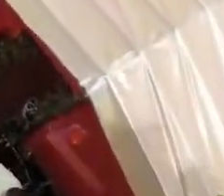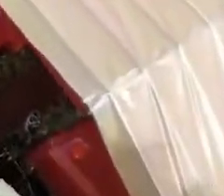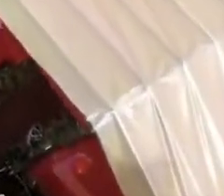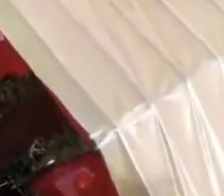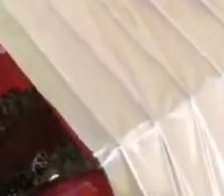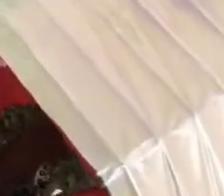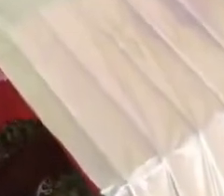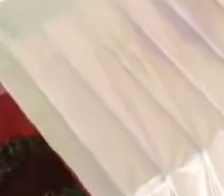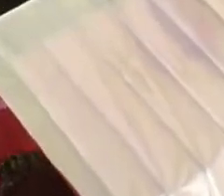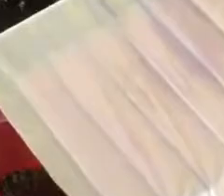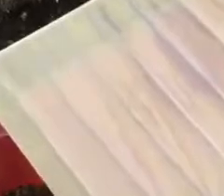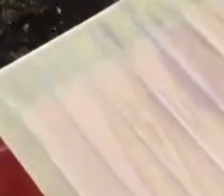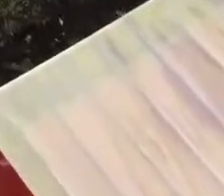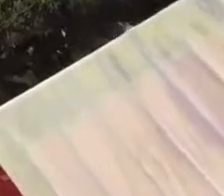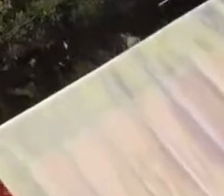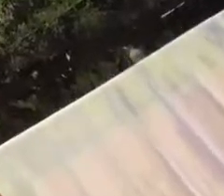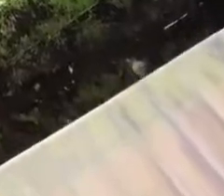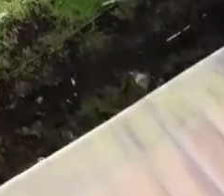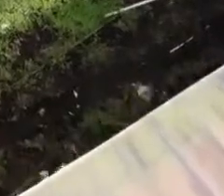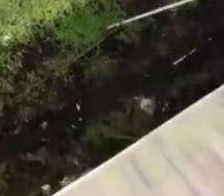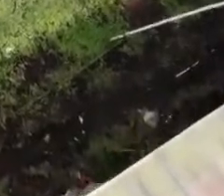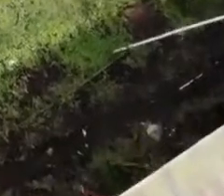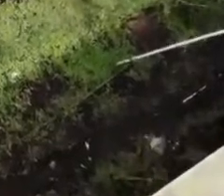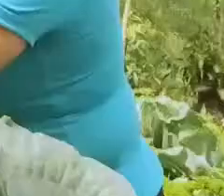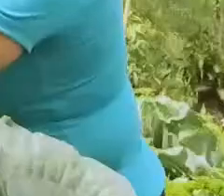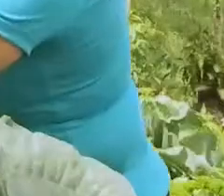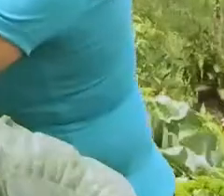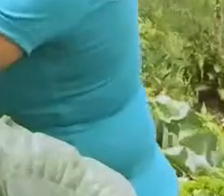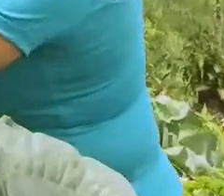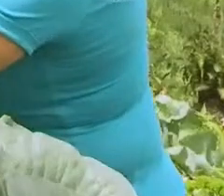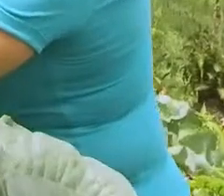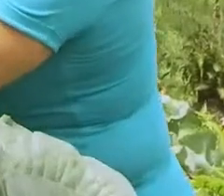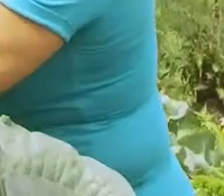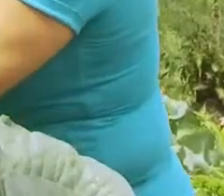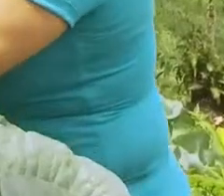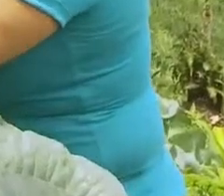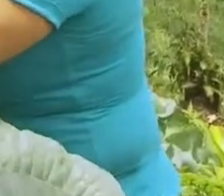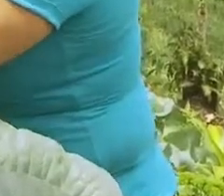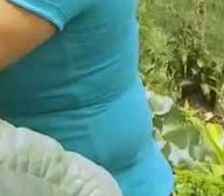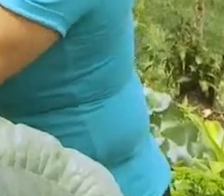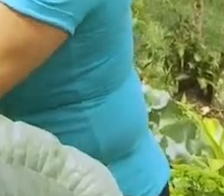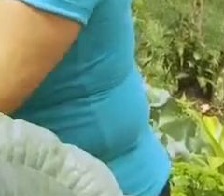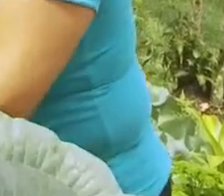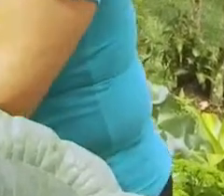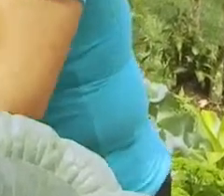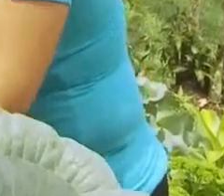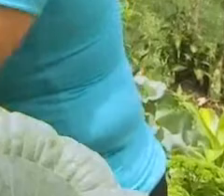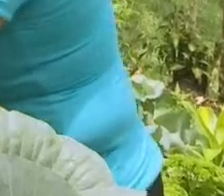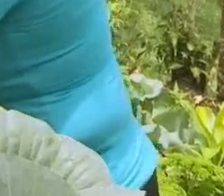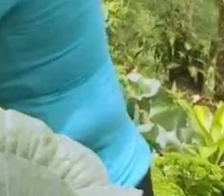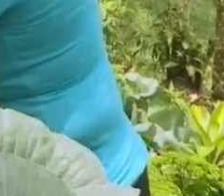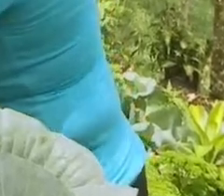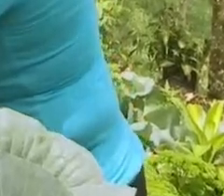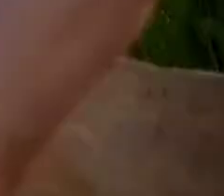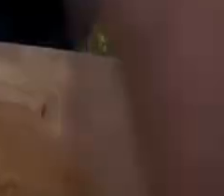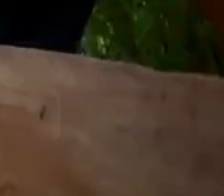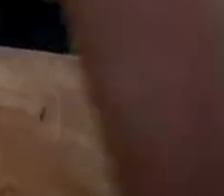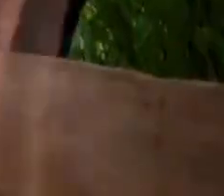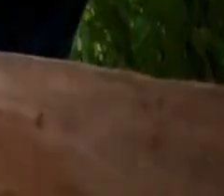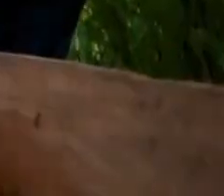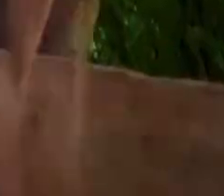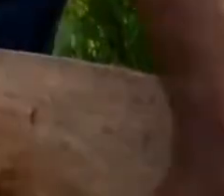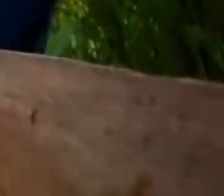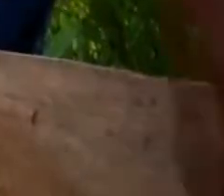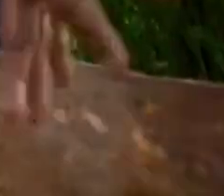agrícolas y además reúne 17 millones de unidades productivas en las cuales trabajan 60 millones de